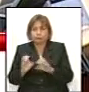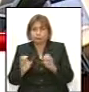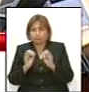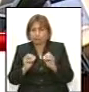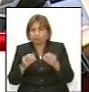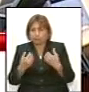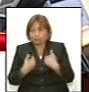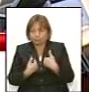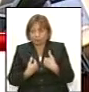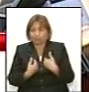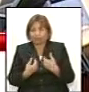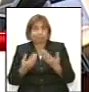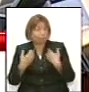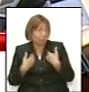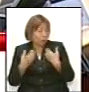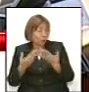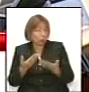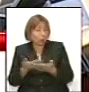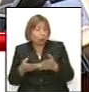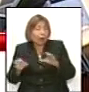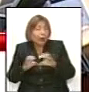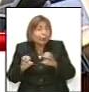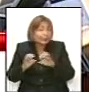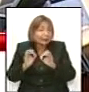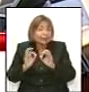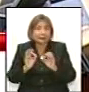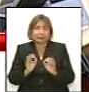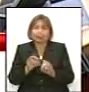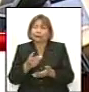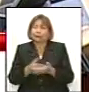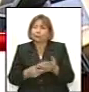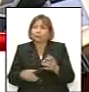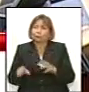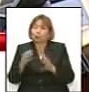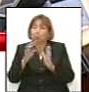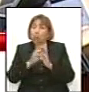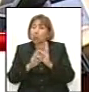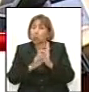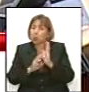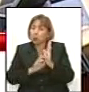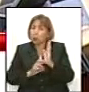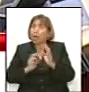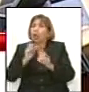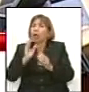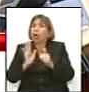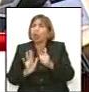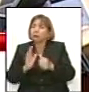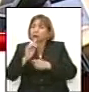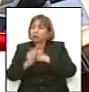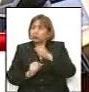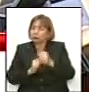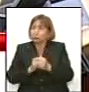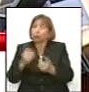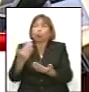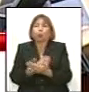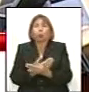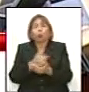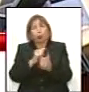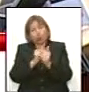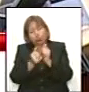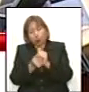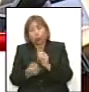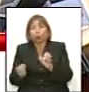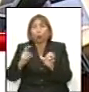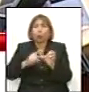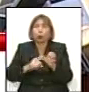Bicentenario, como he mencionado, es una agenda dinámica, es una agenda país. La misma agenda se actualiza cada 6 meses, pues tenemos que ir